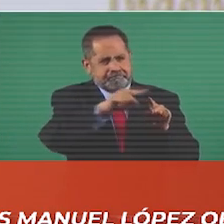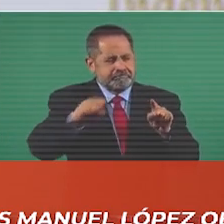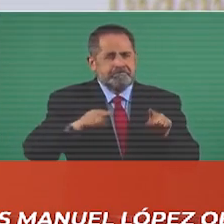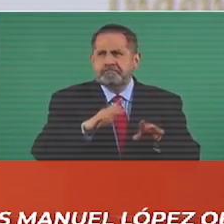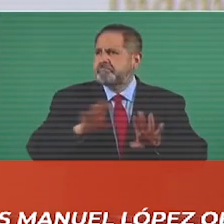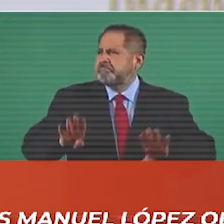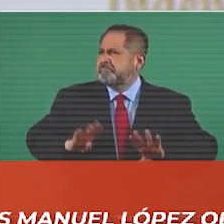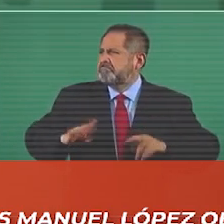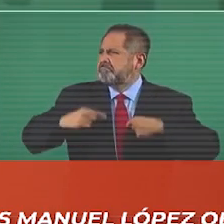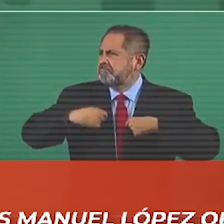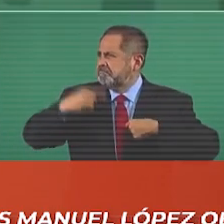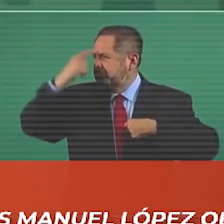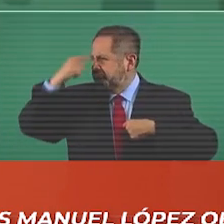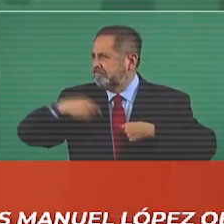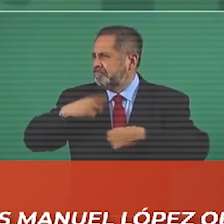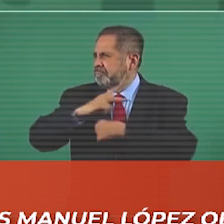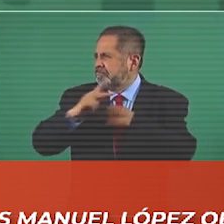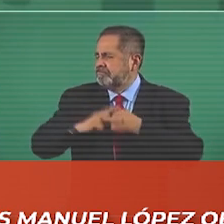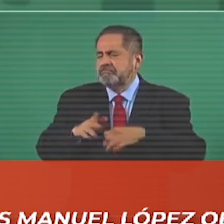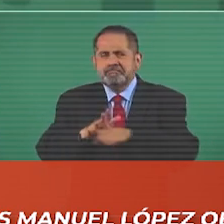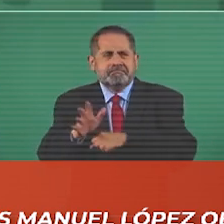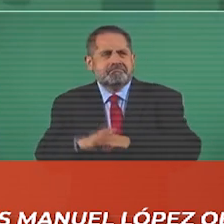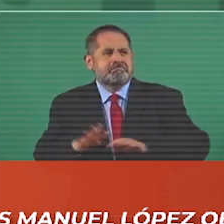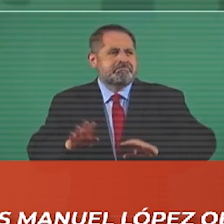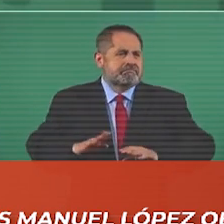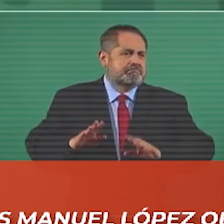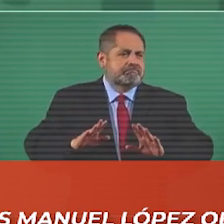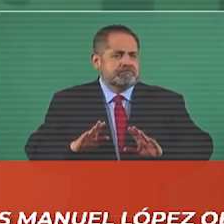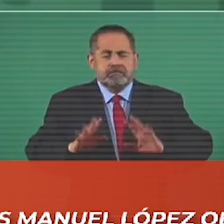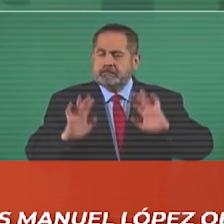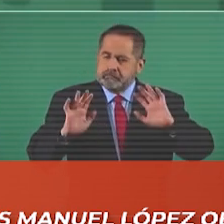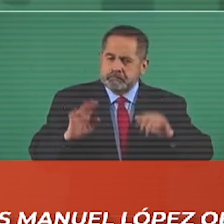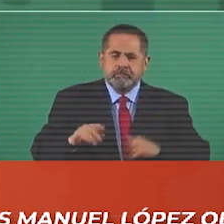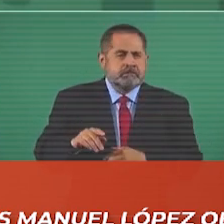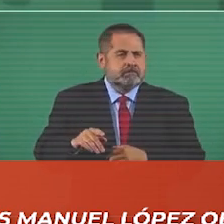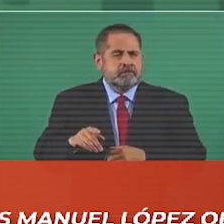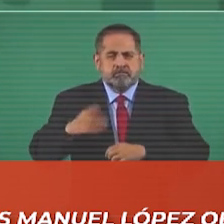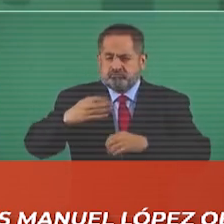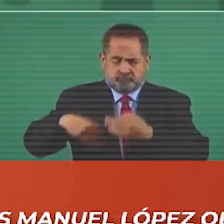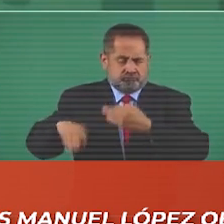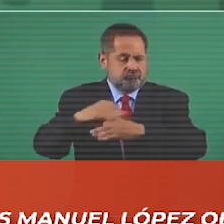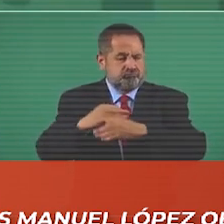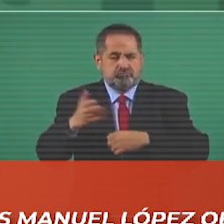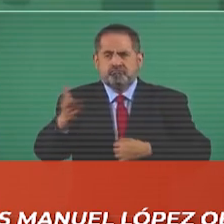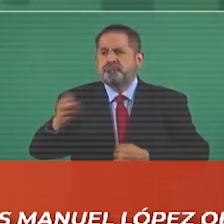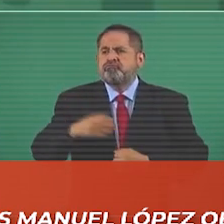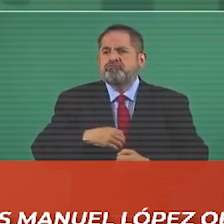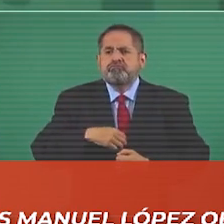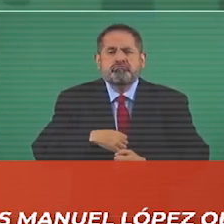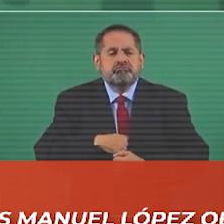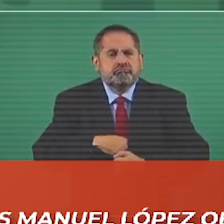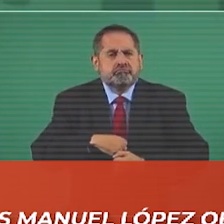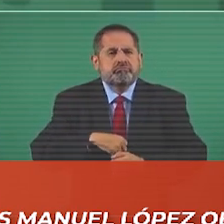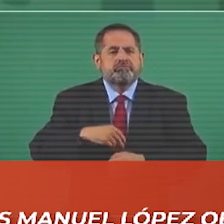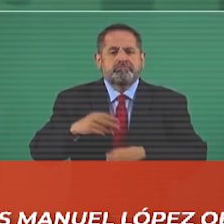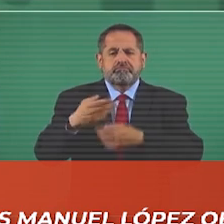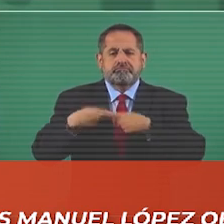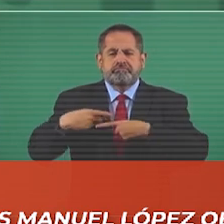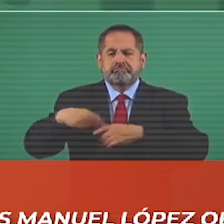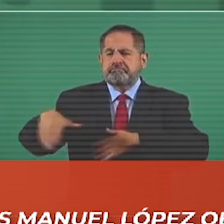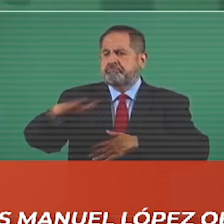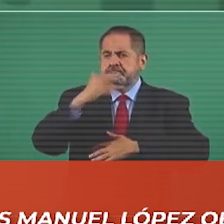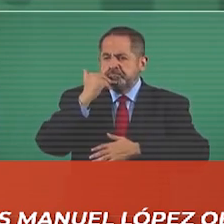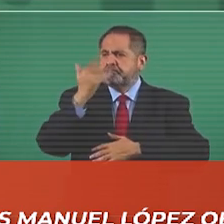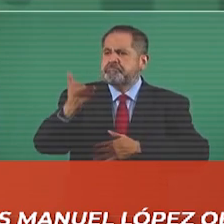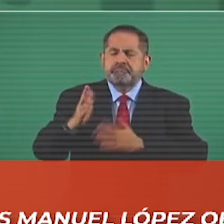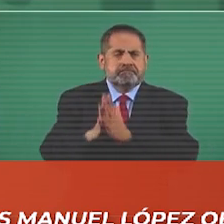conviene al país. Entonces, todos los que quieran participar, mujeres